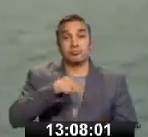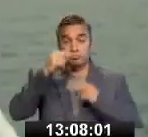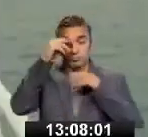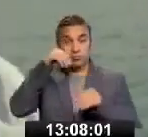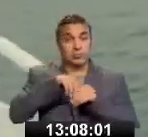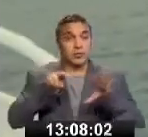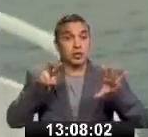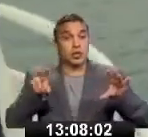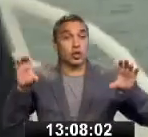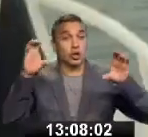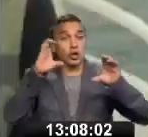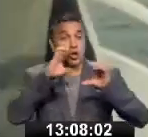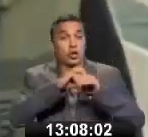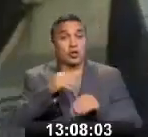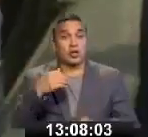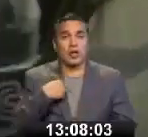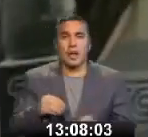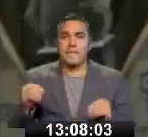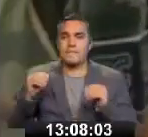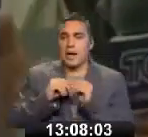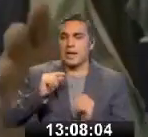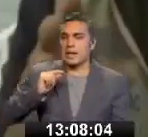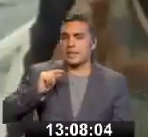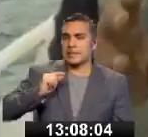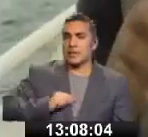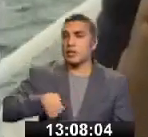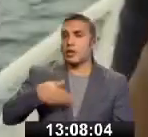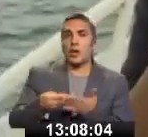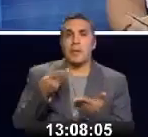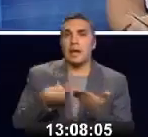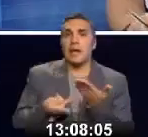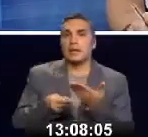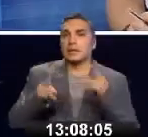noticiero de las 19 horas les tendremos más detalles de todo lo que ocurre